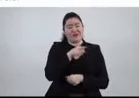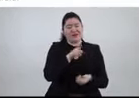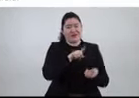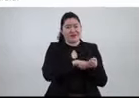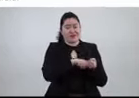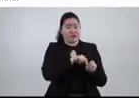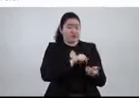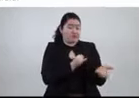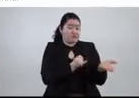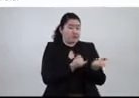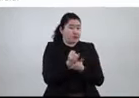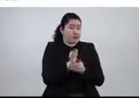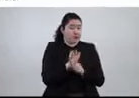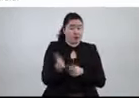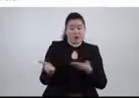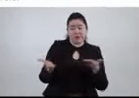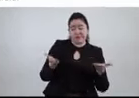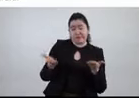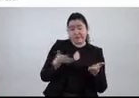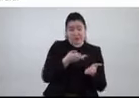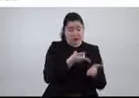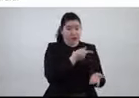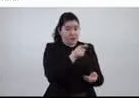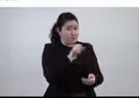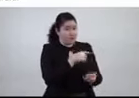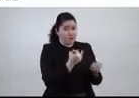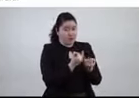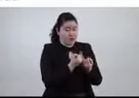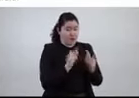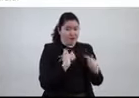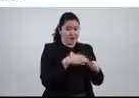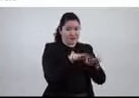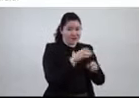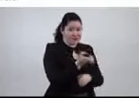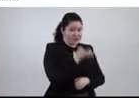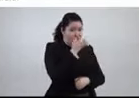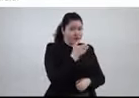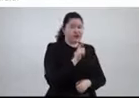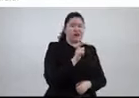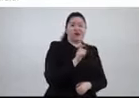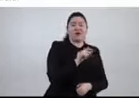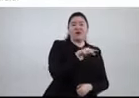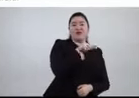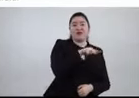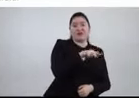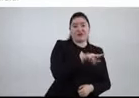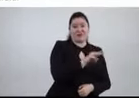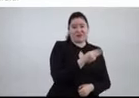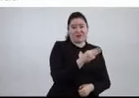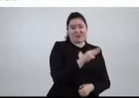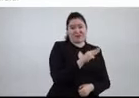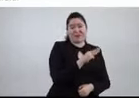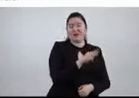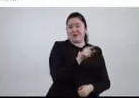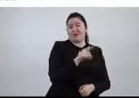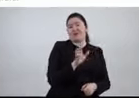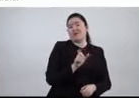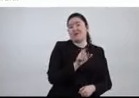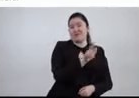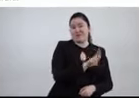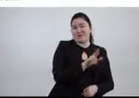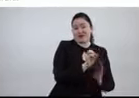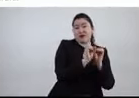que puede elegir en este momento entre vacunarse como personal educativo a partir del 18 de mayo, es decir, este martes, o vacunarse como